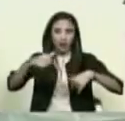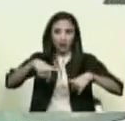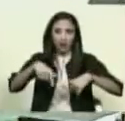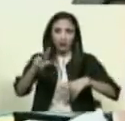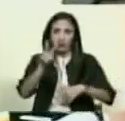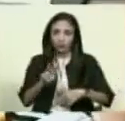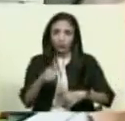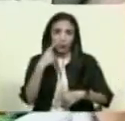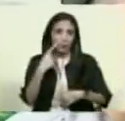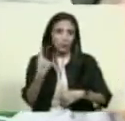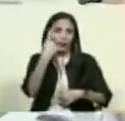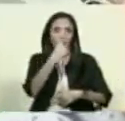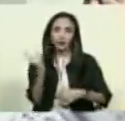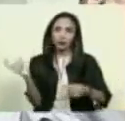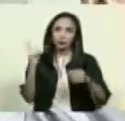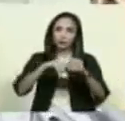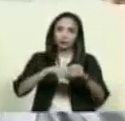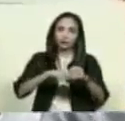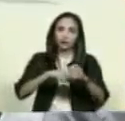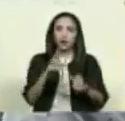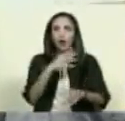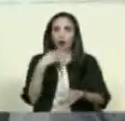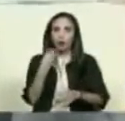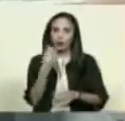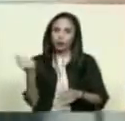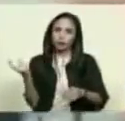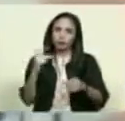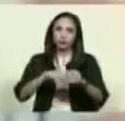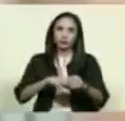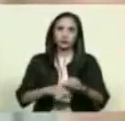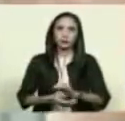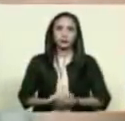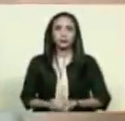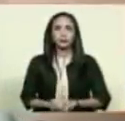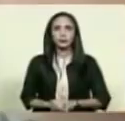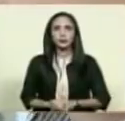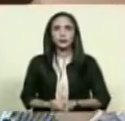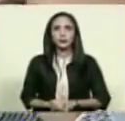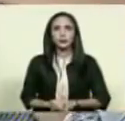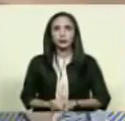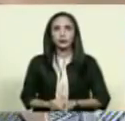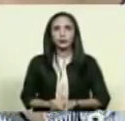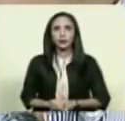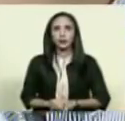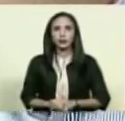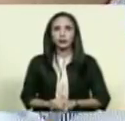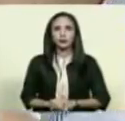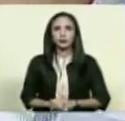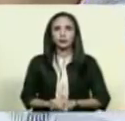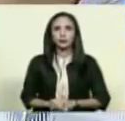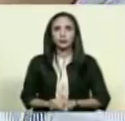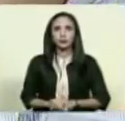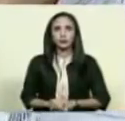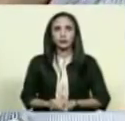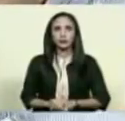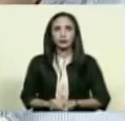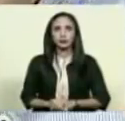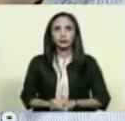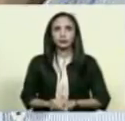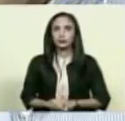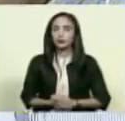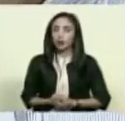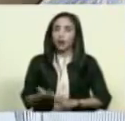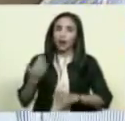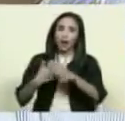plan Chamba Juvenil. Los primeros 51 jóvenes incorporados a empleos formales fueron los de la industria canaima. Es un acto